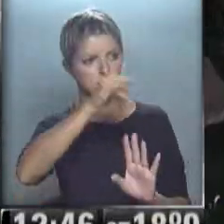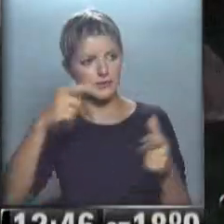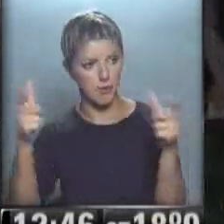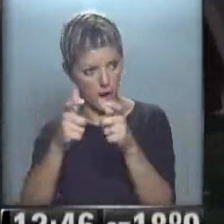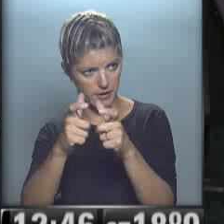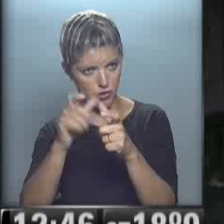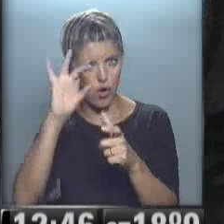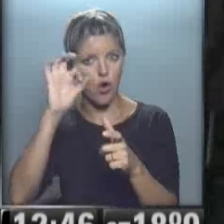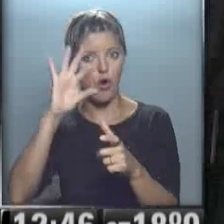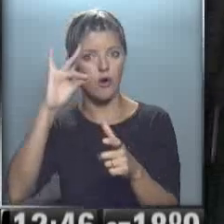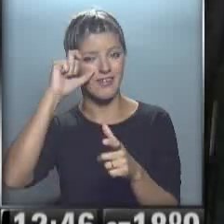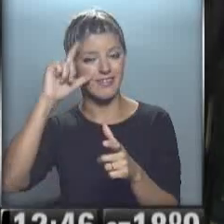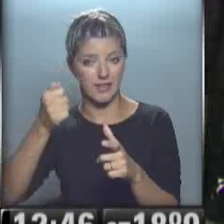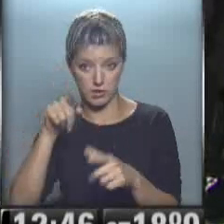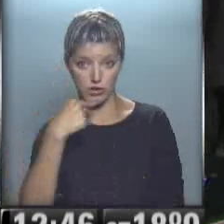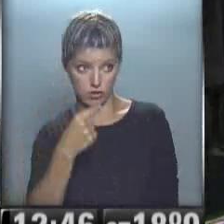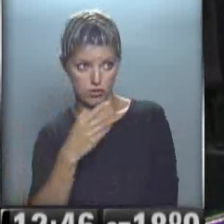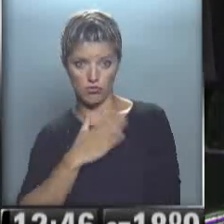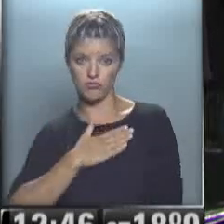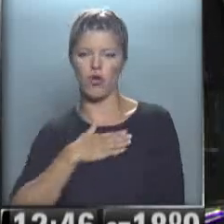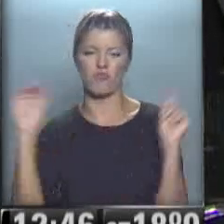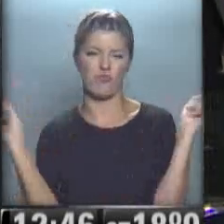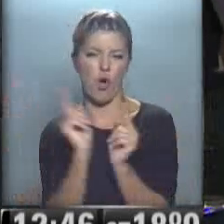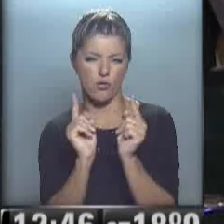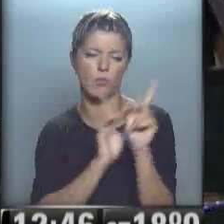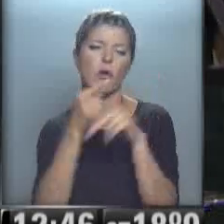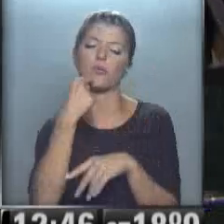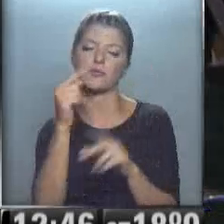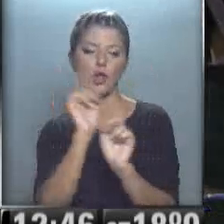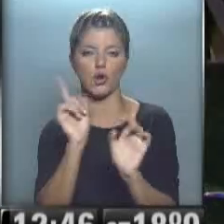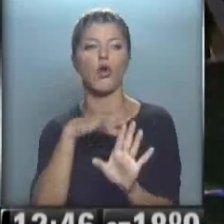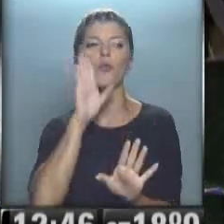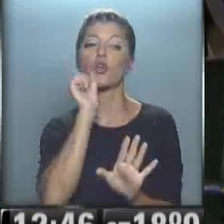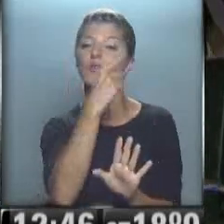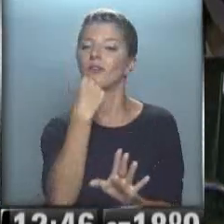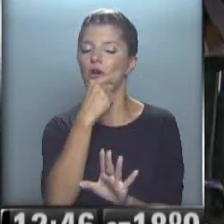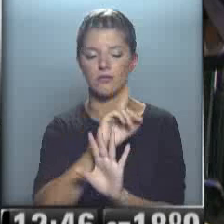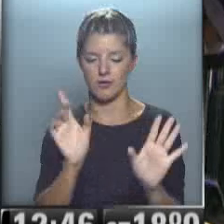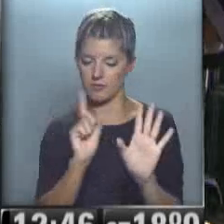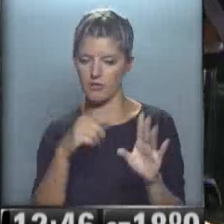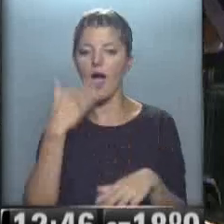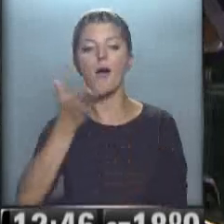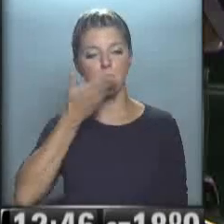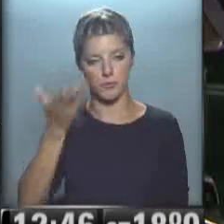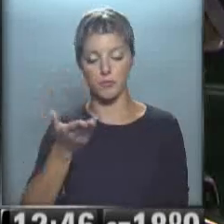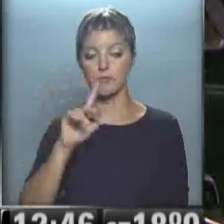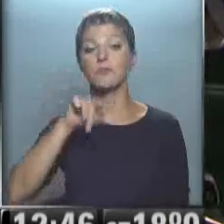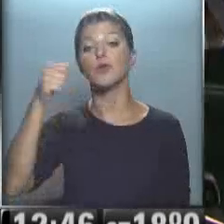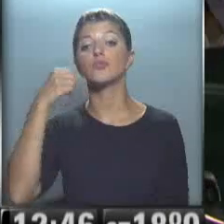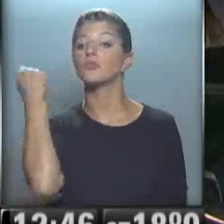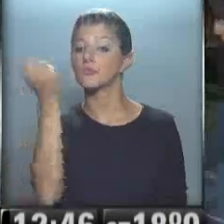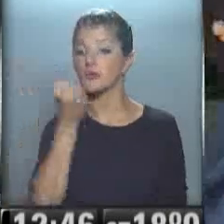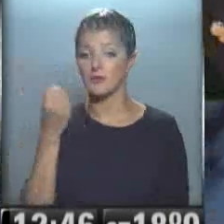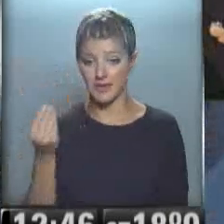la oea no fue tan breve ella misma lo dijo No fue tan breve Como dicen como dijo Estados Unidos no y lo otro que quiero señalar que es muy importante es